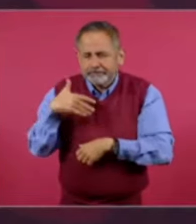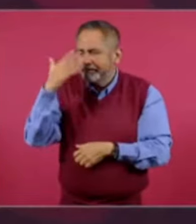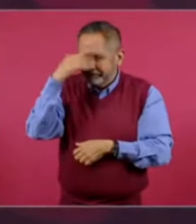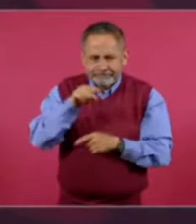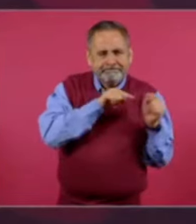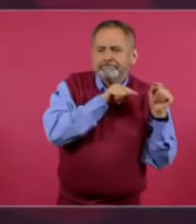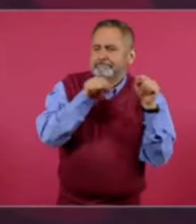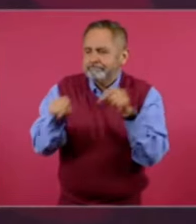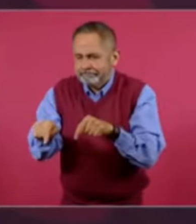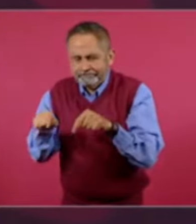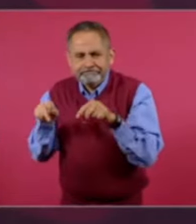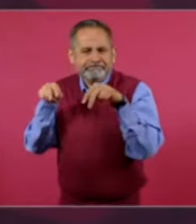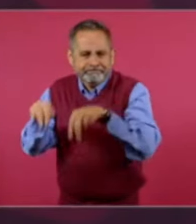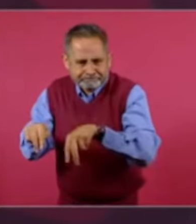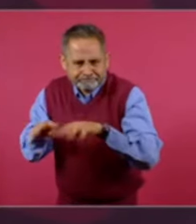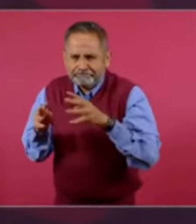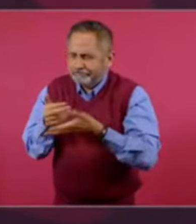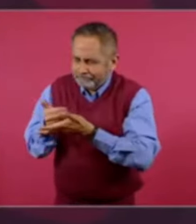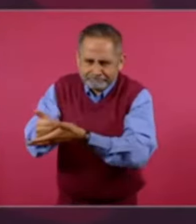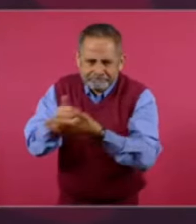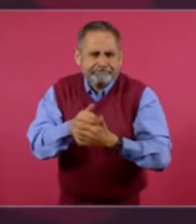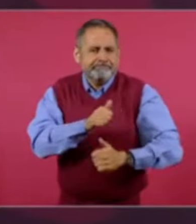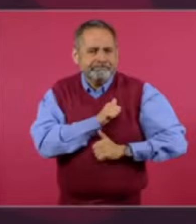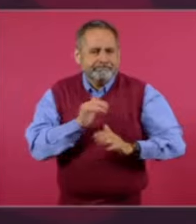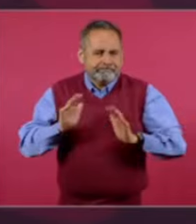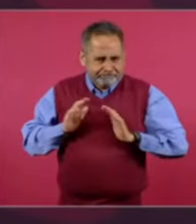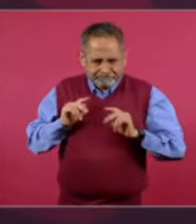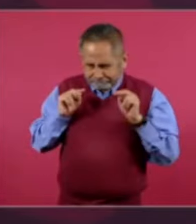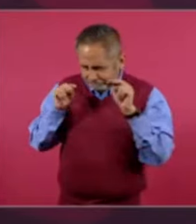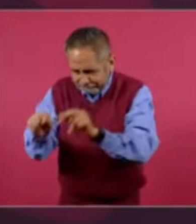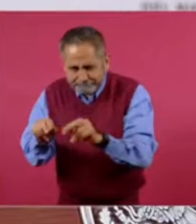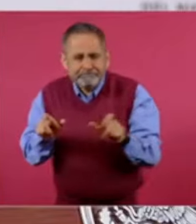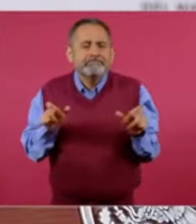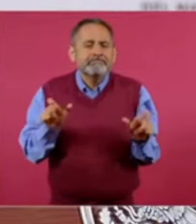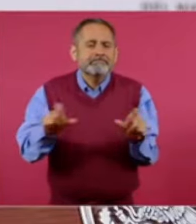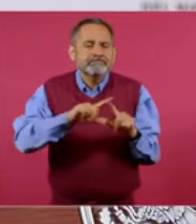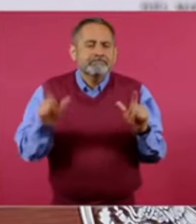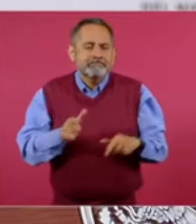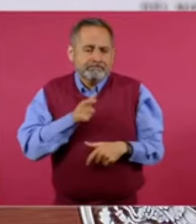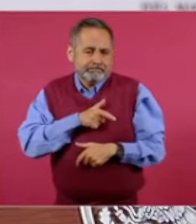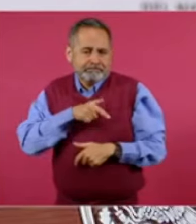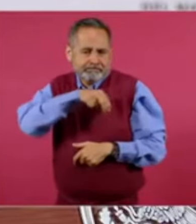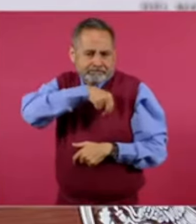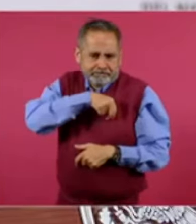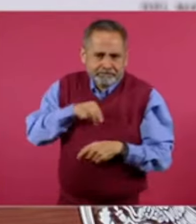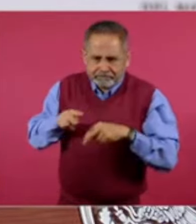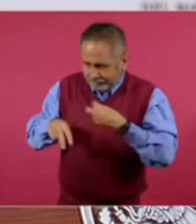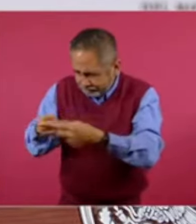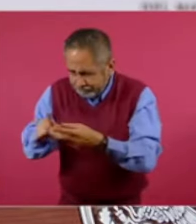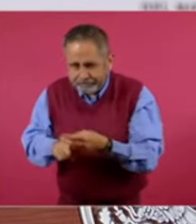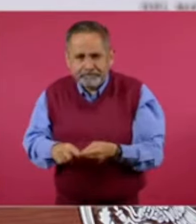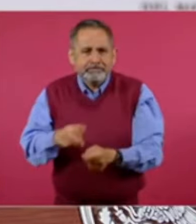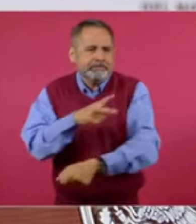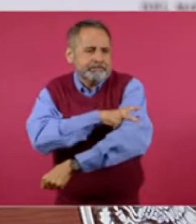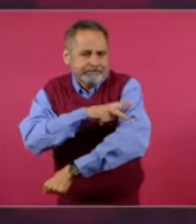están, ¿sí?, soldados de la Guardia Nacional, ¿sí?, de Protección Civil,